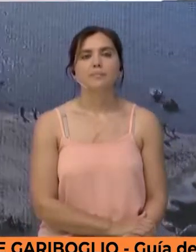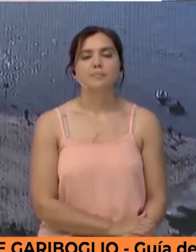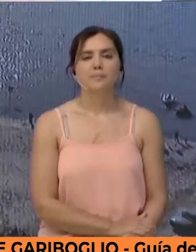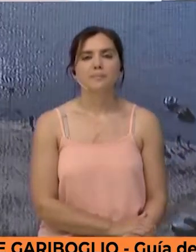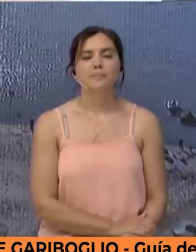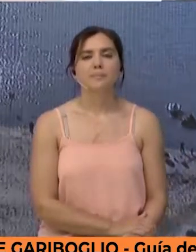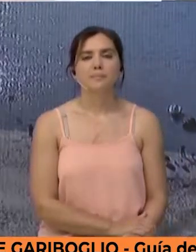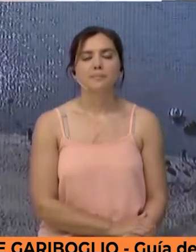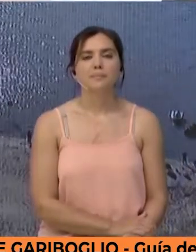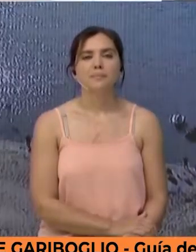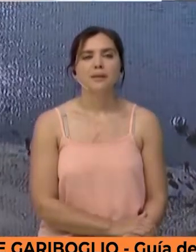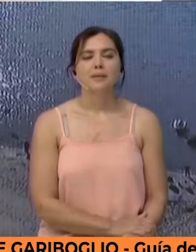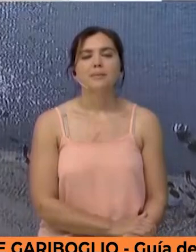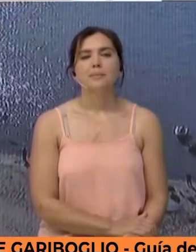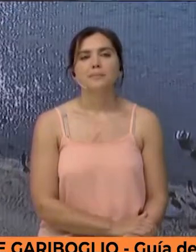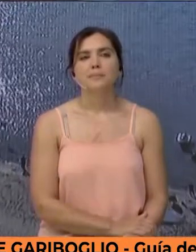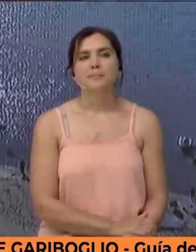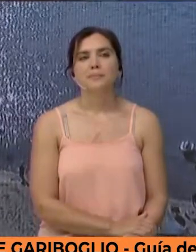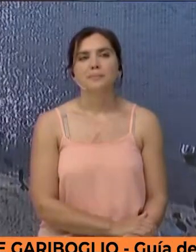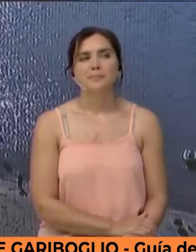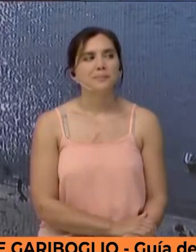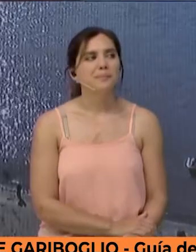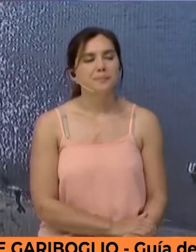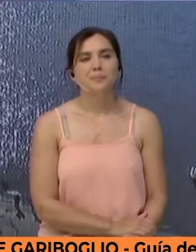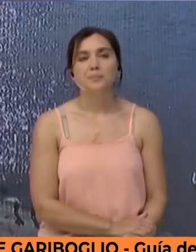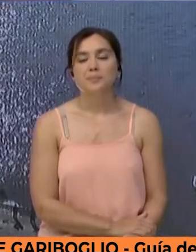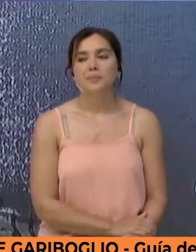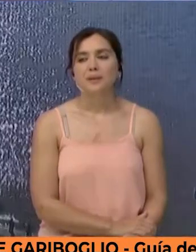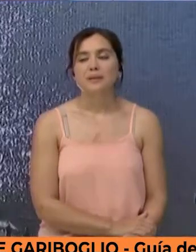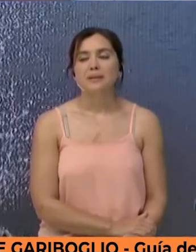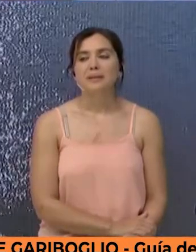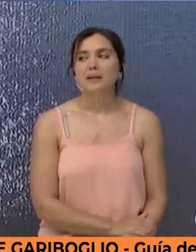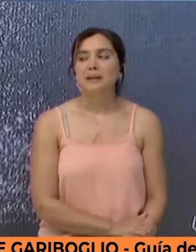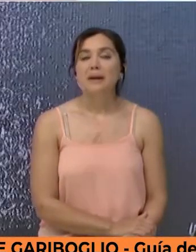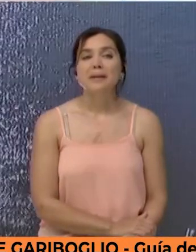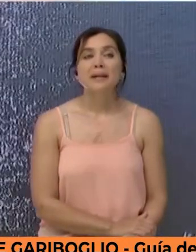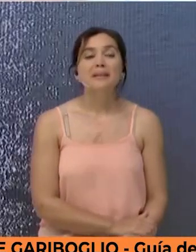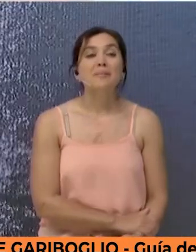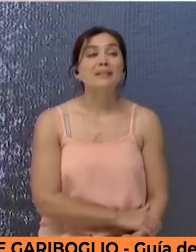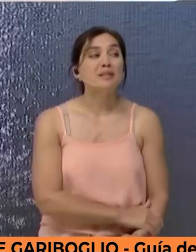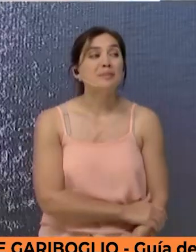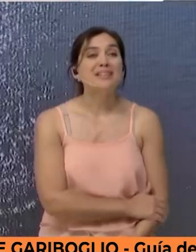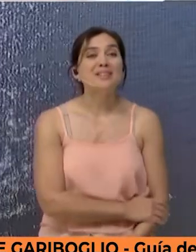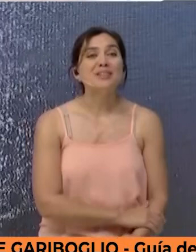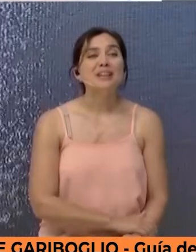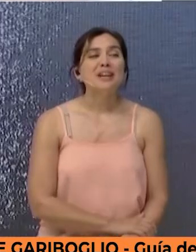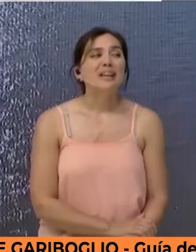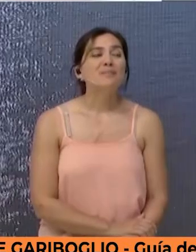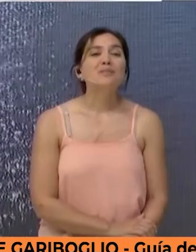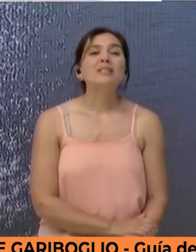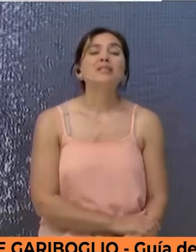nuevamente, por suerte, se ha recuperado. Así que, bueno, sí, seguramente que cambie mucho el paisaje, por supuesto. La verdad, tremenda